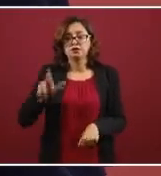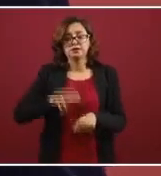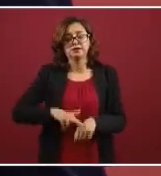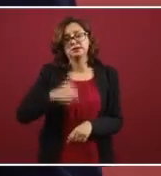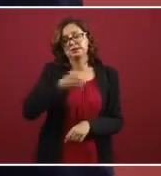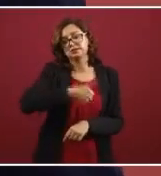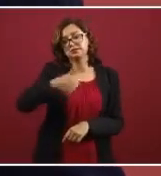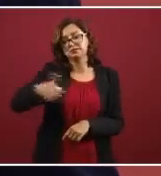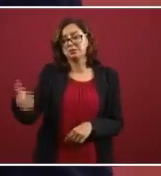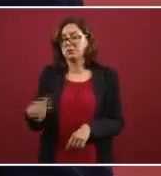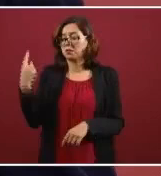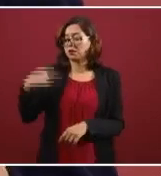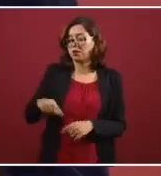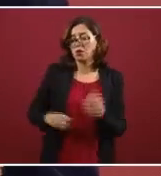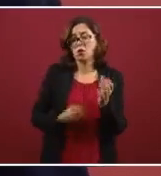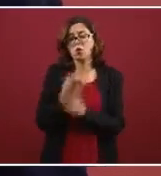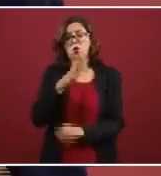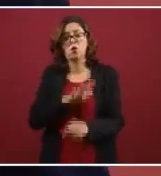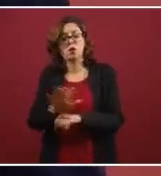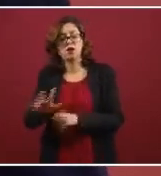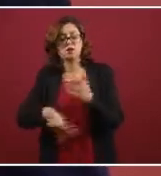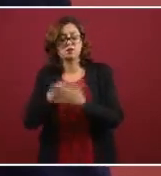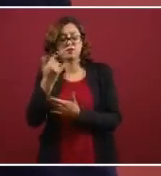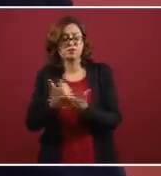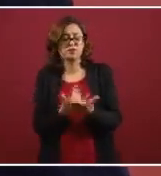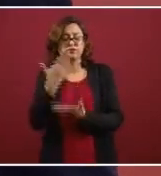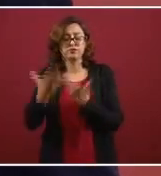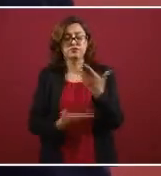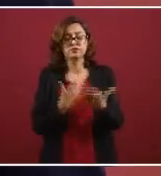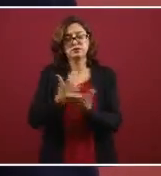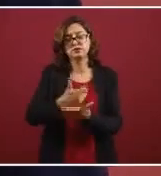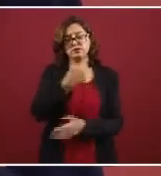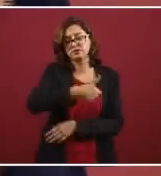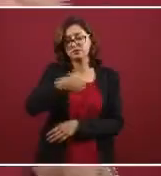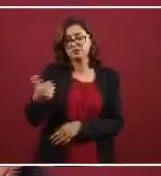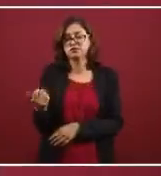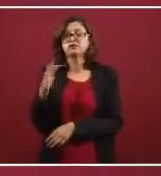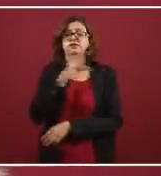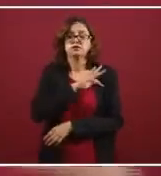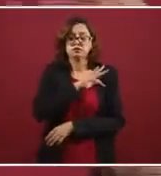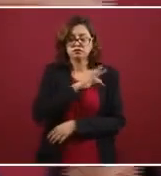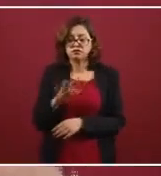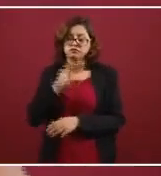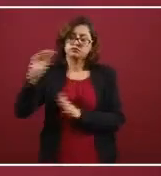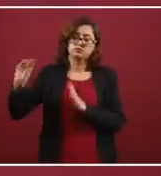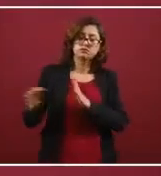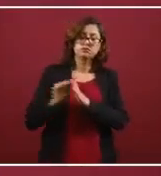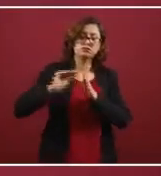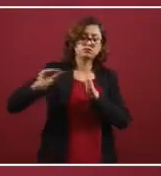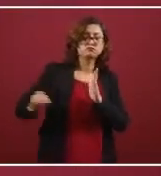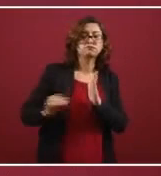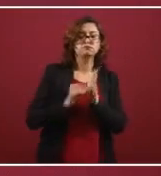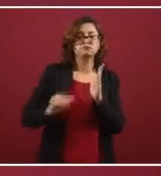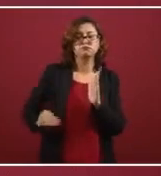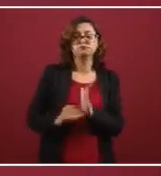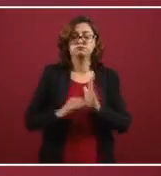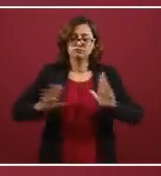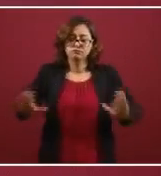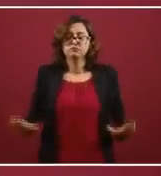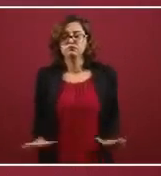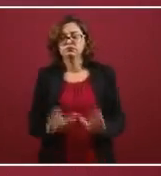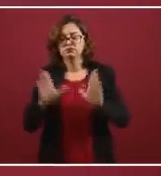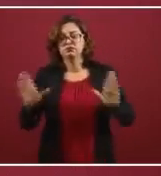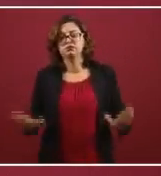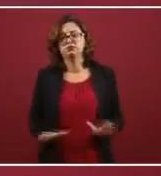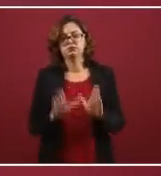indicó cuáles son los proyectos prioritarios para cada uno de ellos que pueden sumarse con gran potencia, digamos,